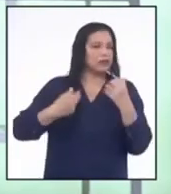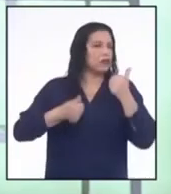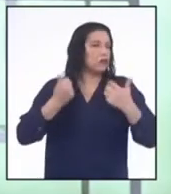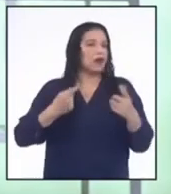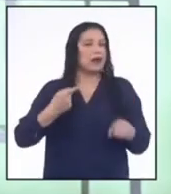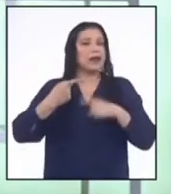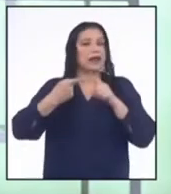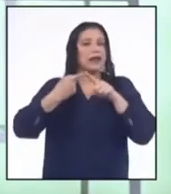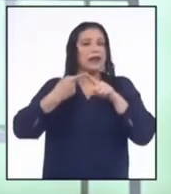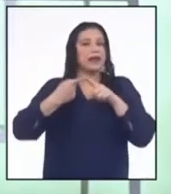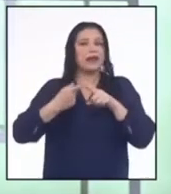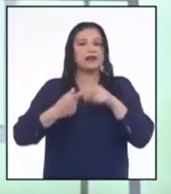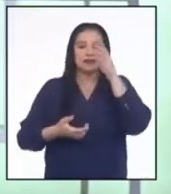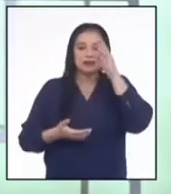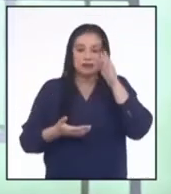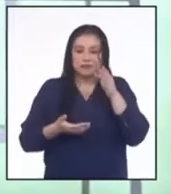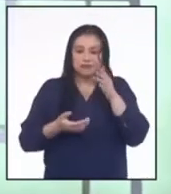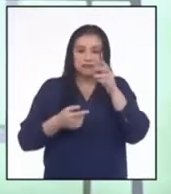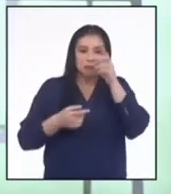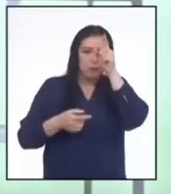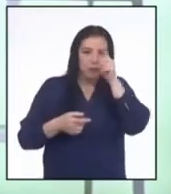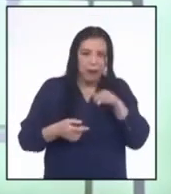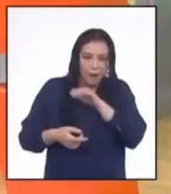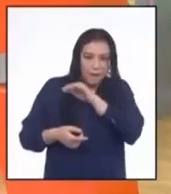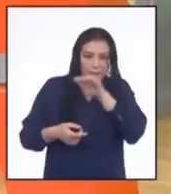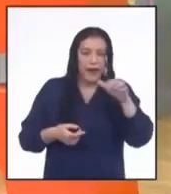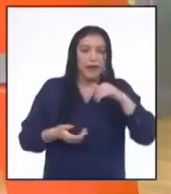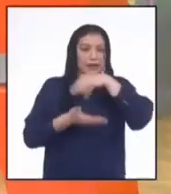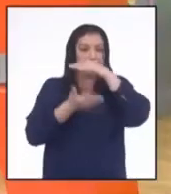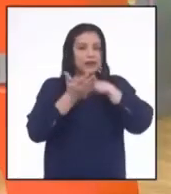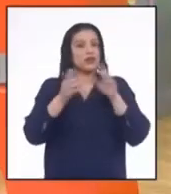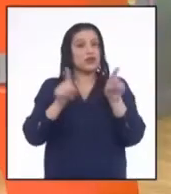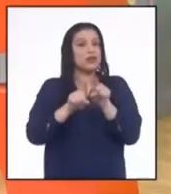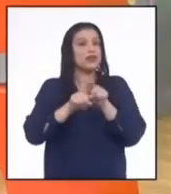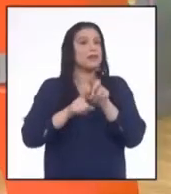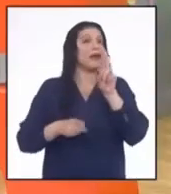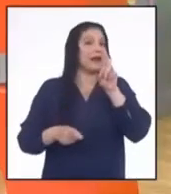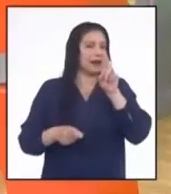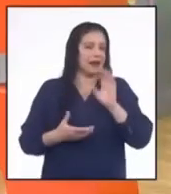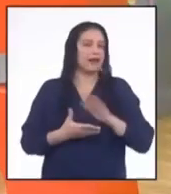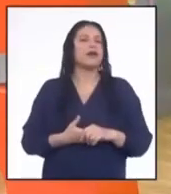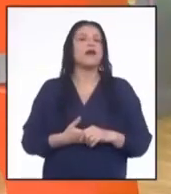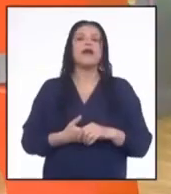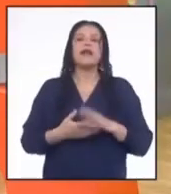las coordenadas del centro y el radio correspondiente.